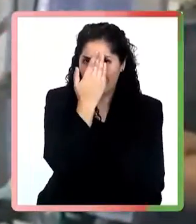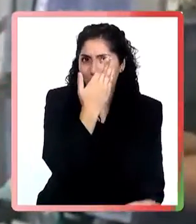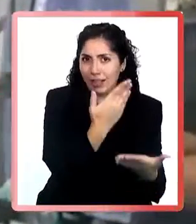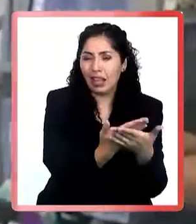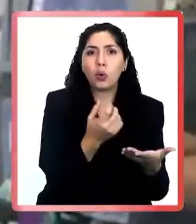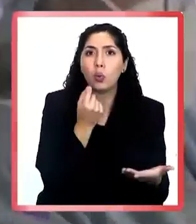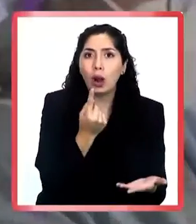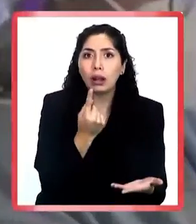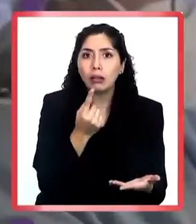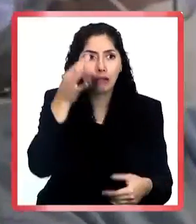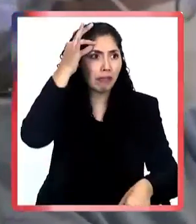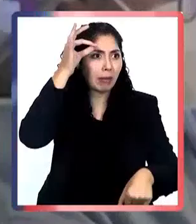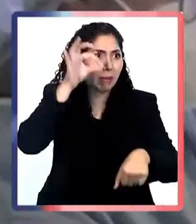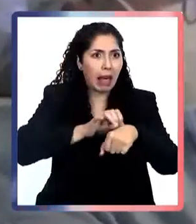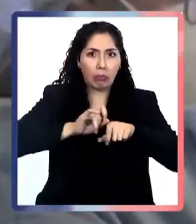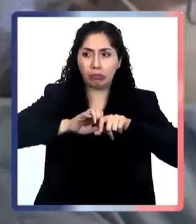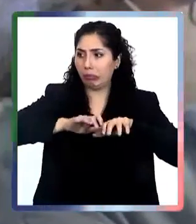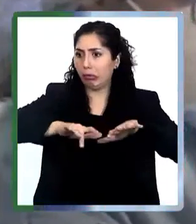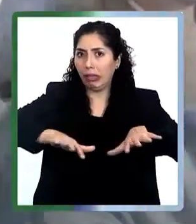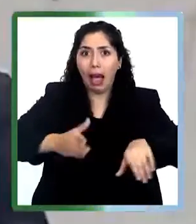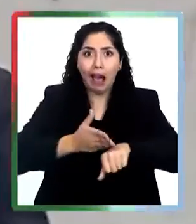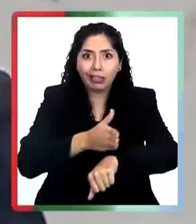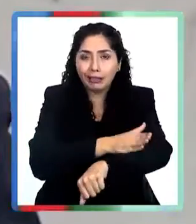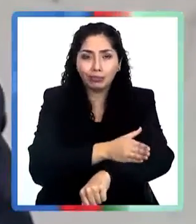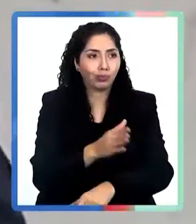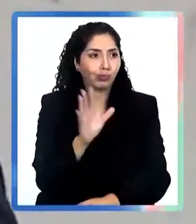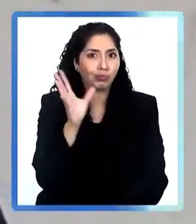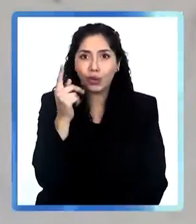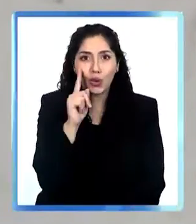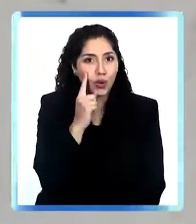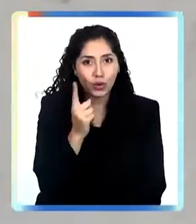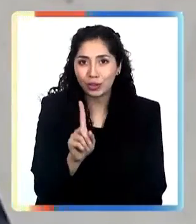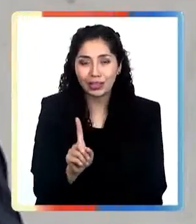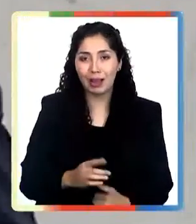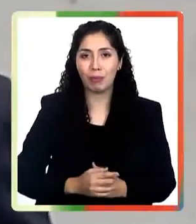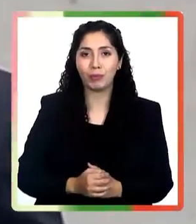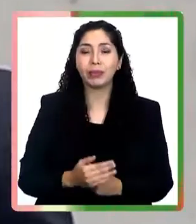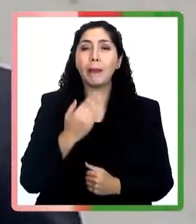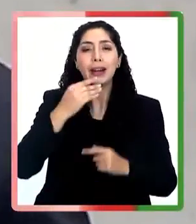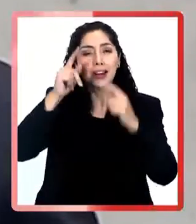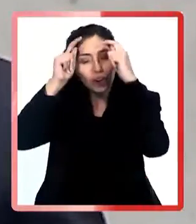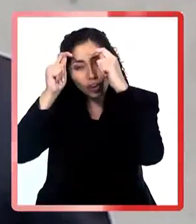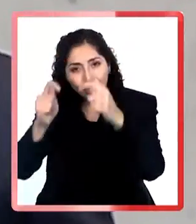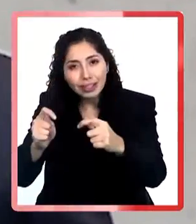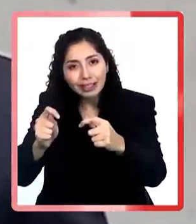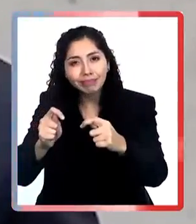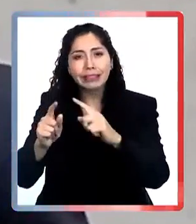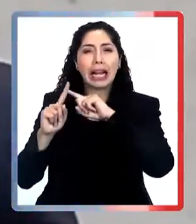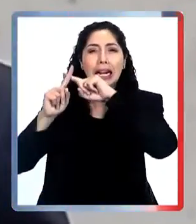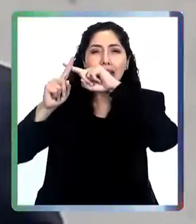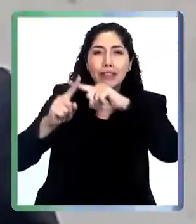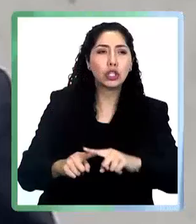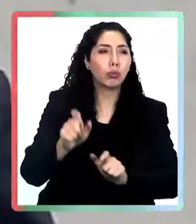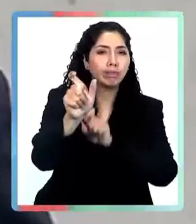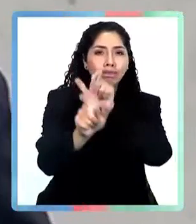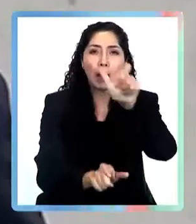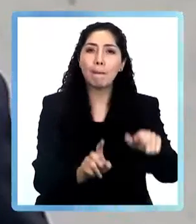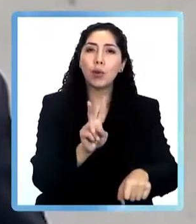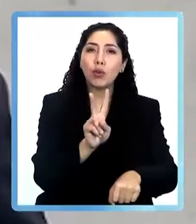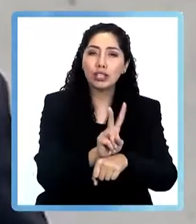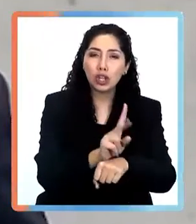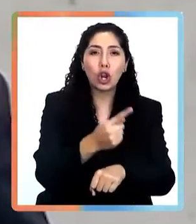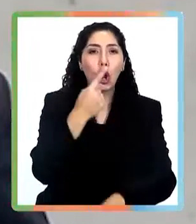como una pandemia desconocida para el mundo reconozco también el sacrificio de miles de profesores y profesoras que lograron sacar